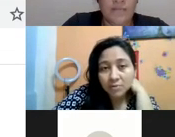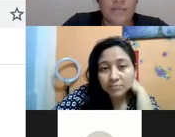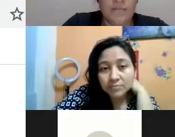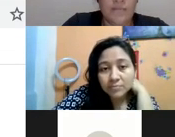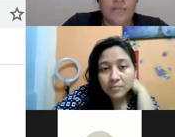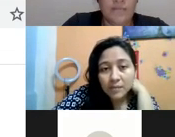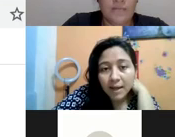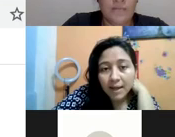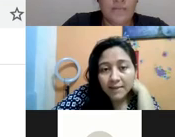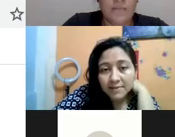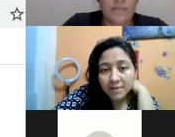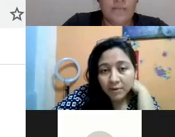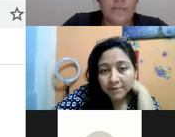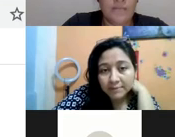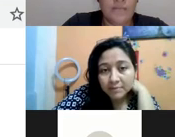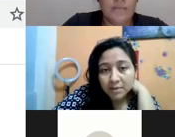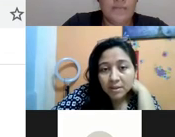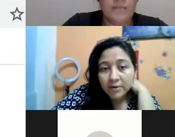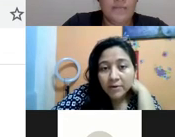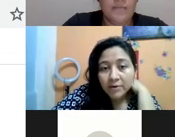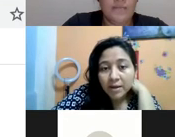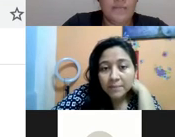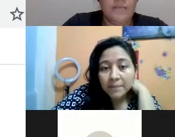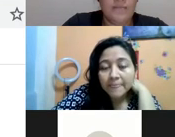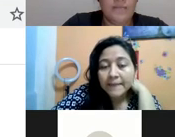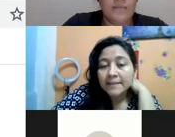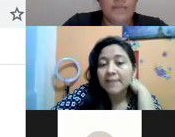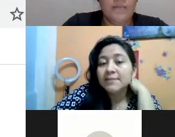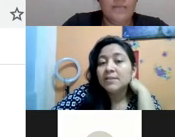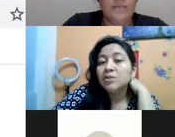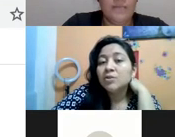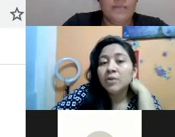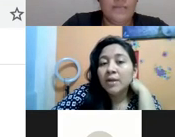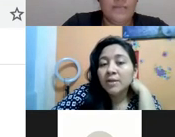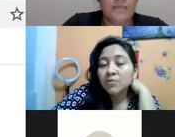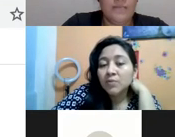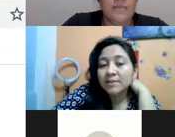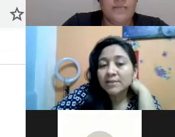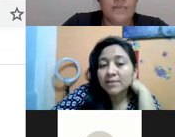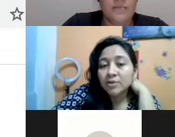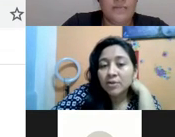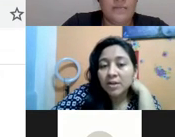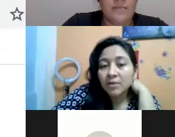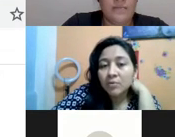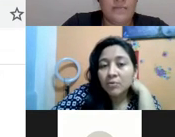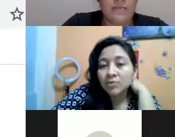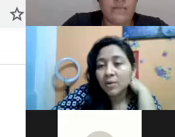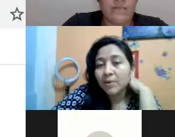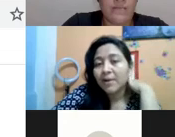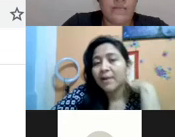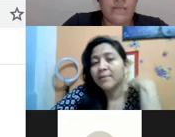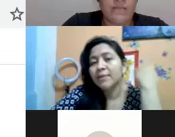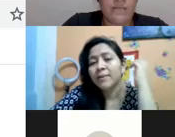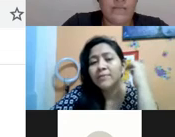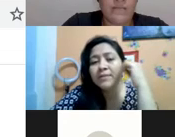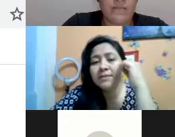evaluación a las 16 horas. ¿Ok? Ya. Si no es una clase sincrónica, es un curso que les voy a